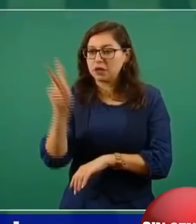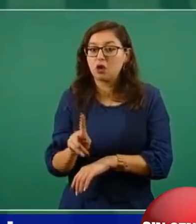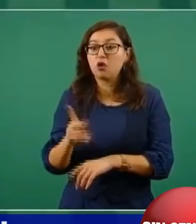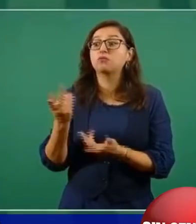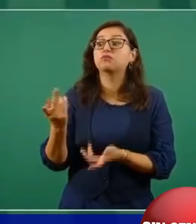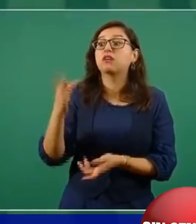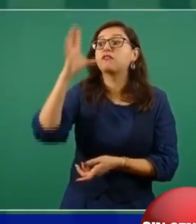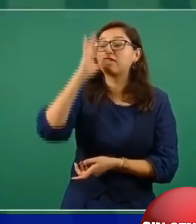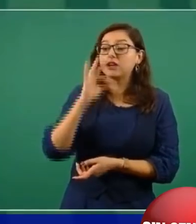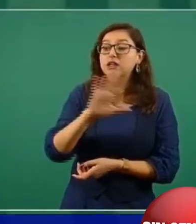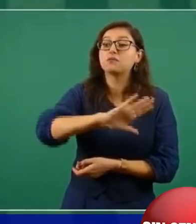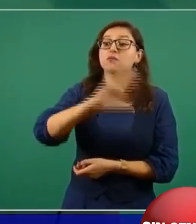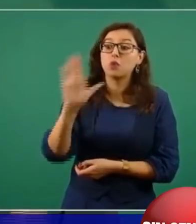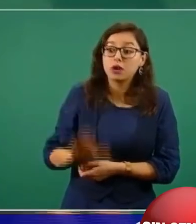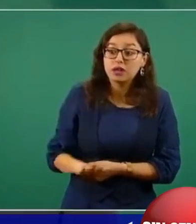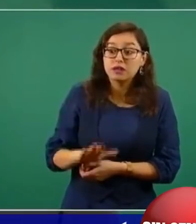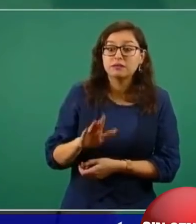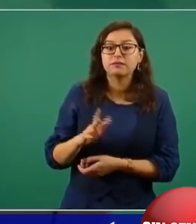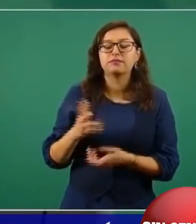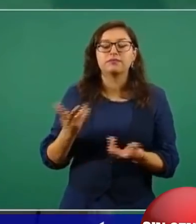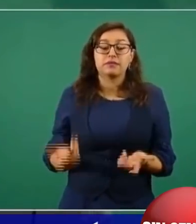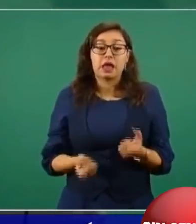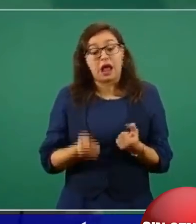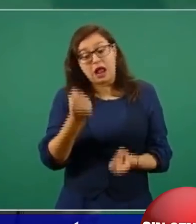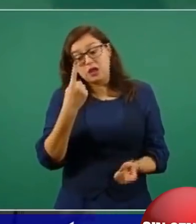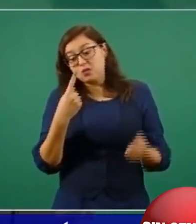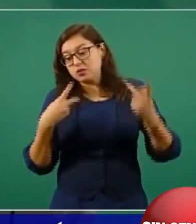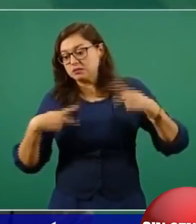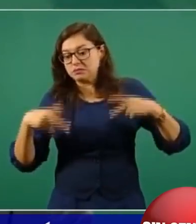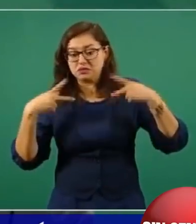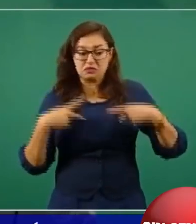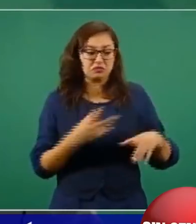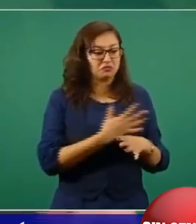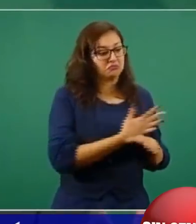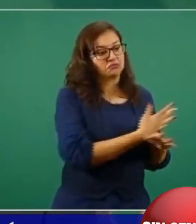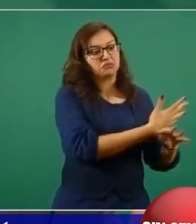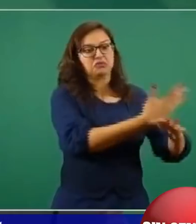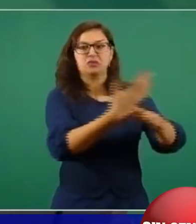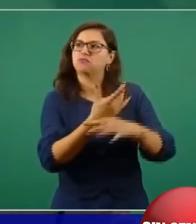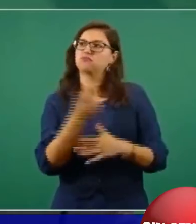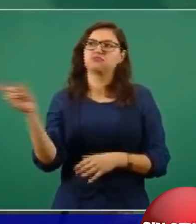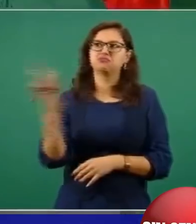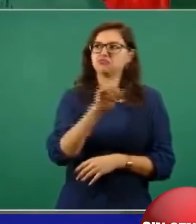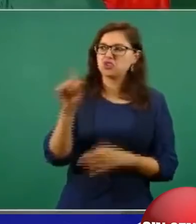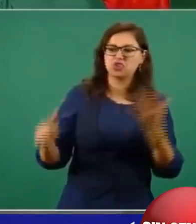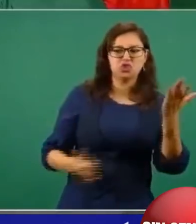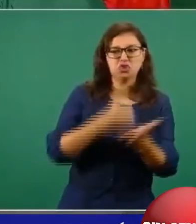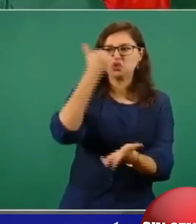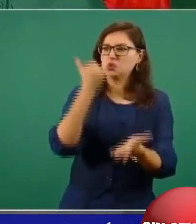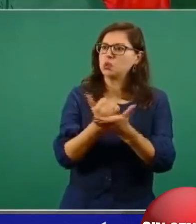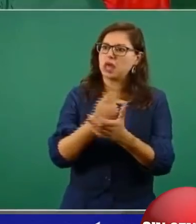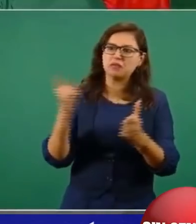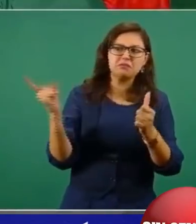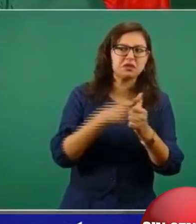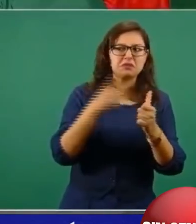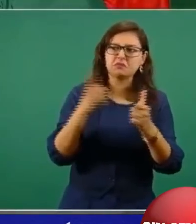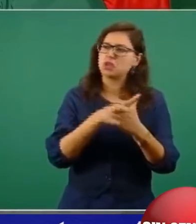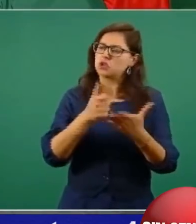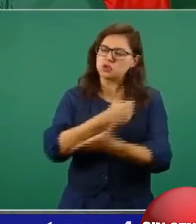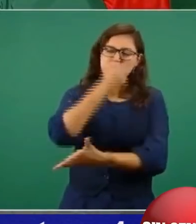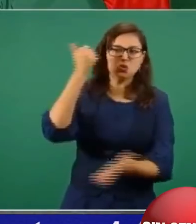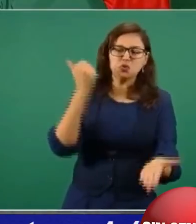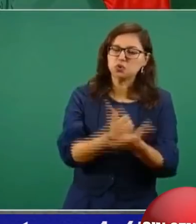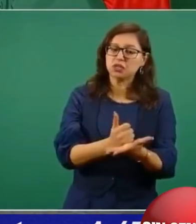del riesgo de complicaciones. Algunas voces se pronunciaron en la idea de que por qué no empezar en las ciudades, por qué no empezar,